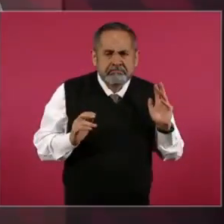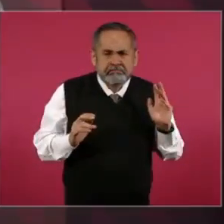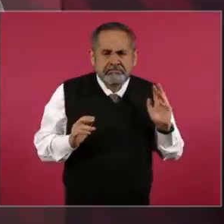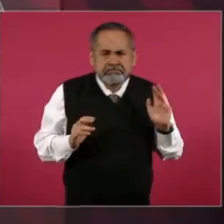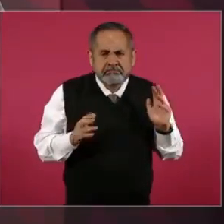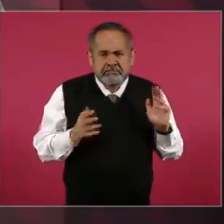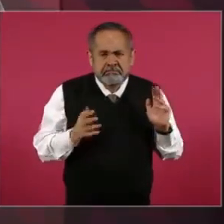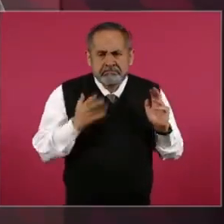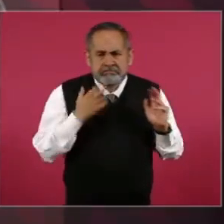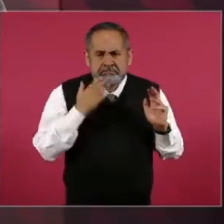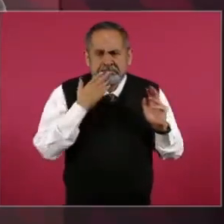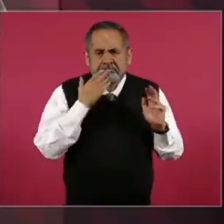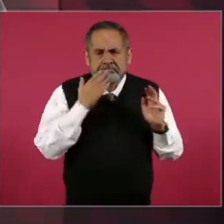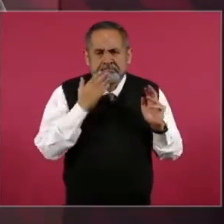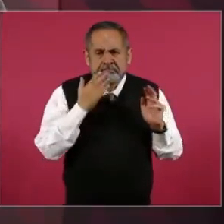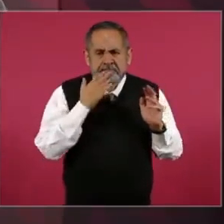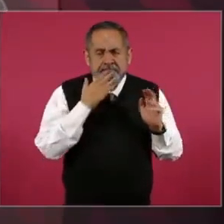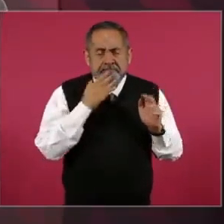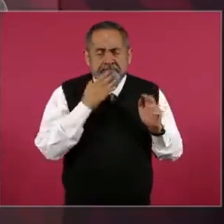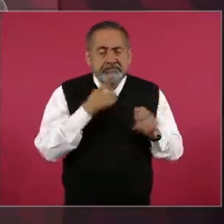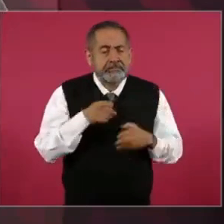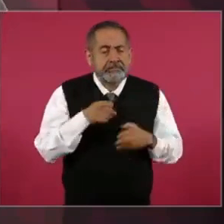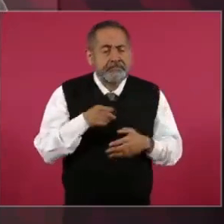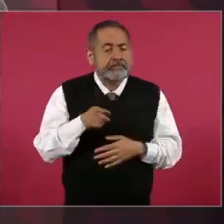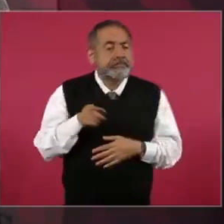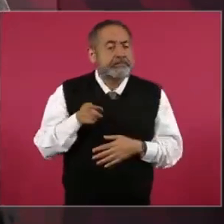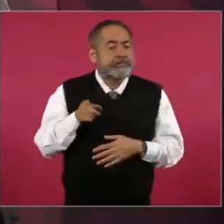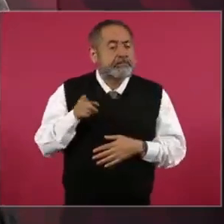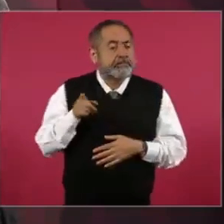qué cabeza cabe esto? Dejamos